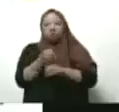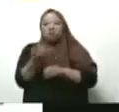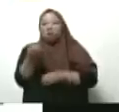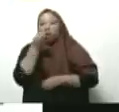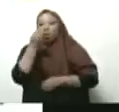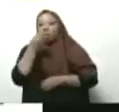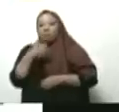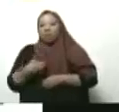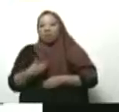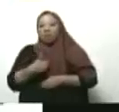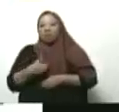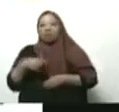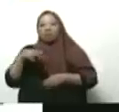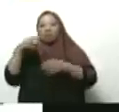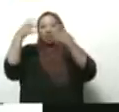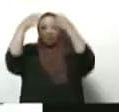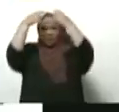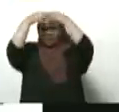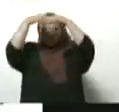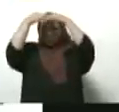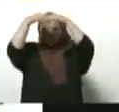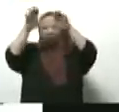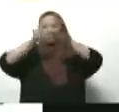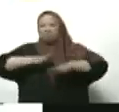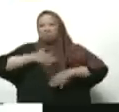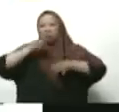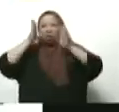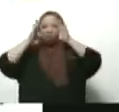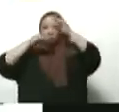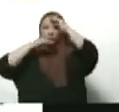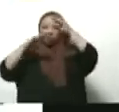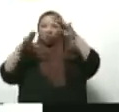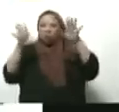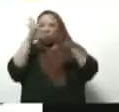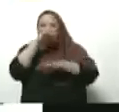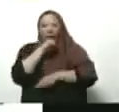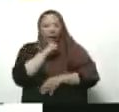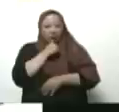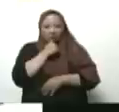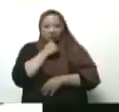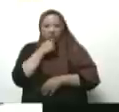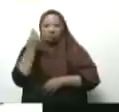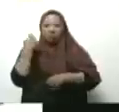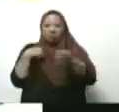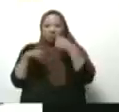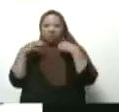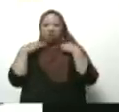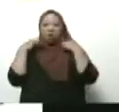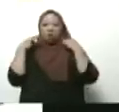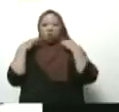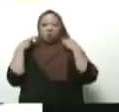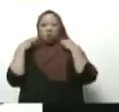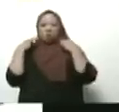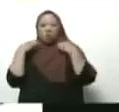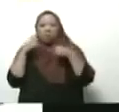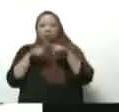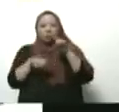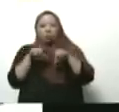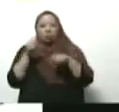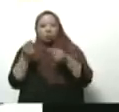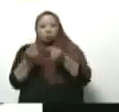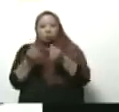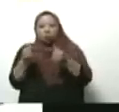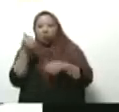disminución de la memoria y concentración residuos que pueden conseguirse en sus ropas en sus gavetas